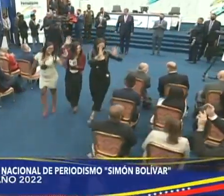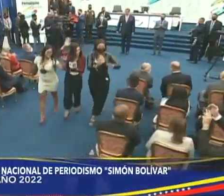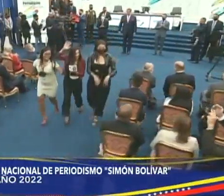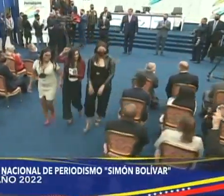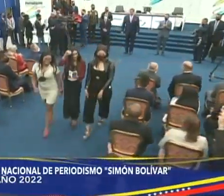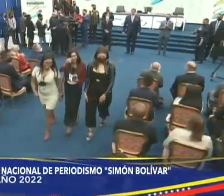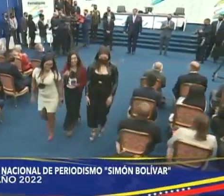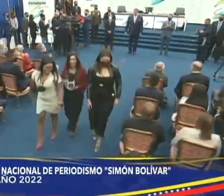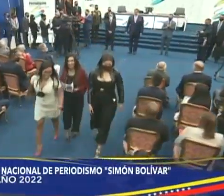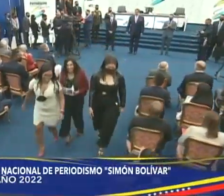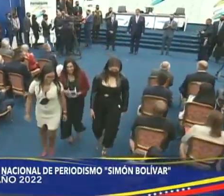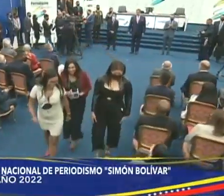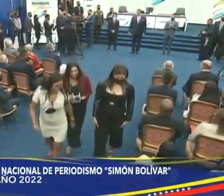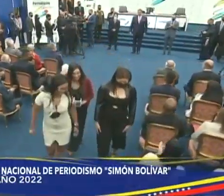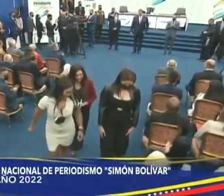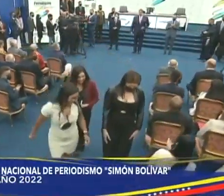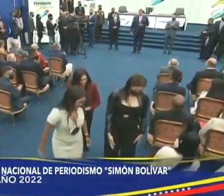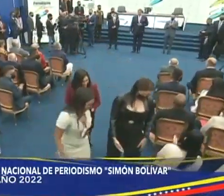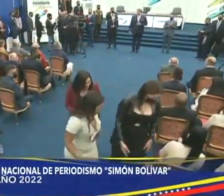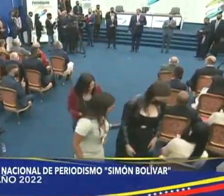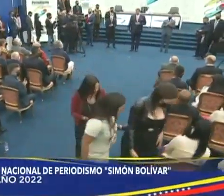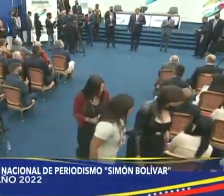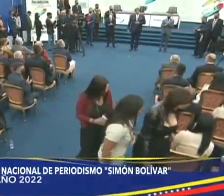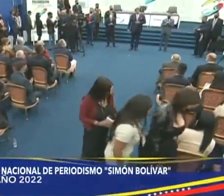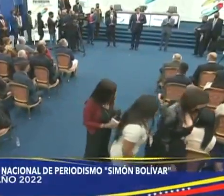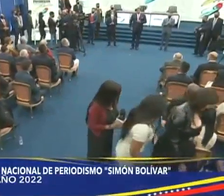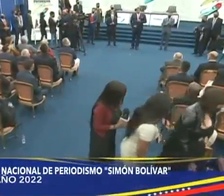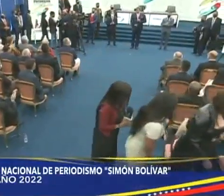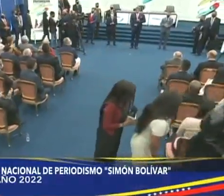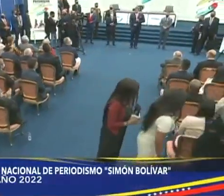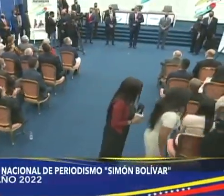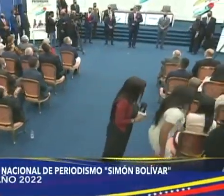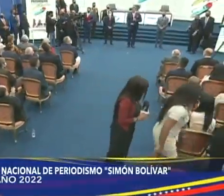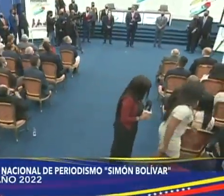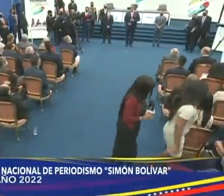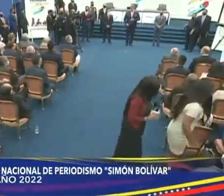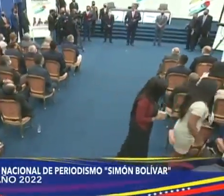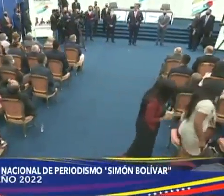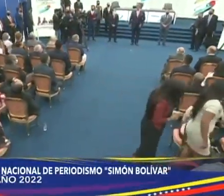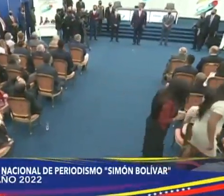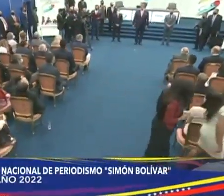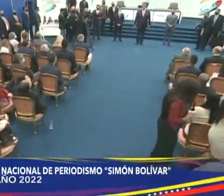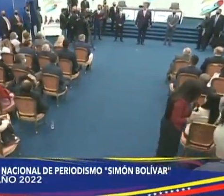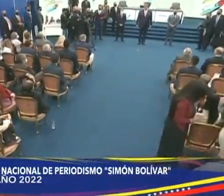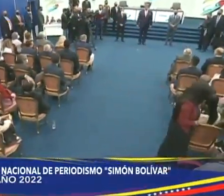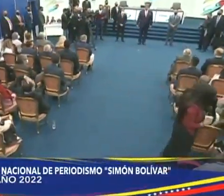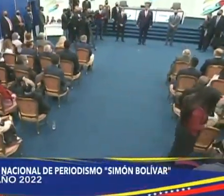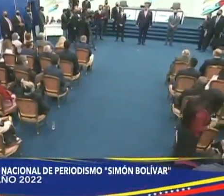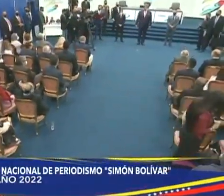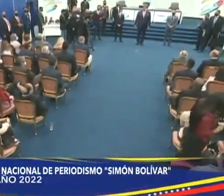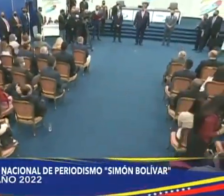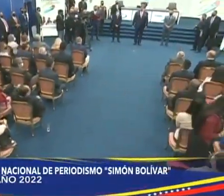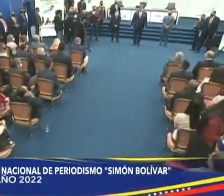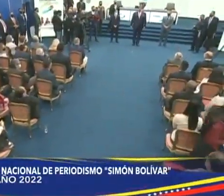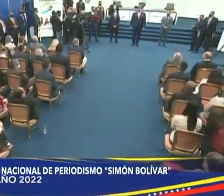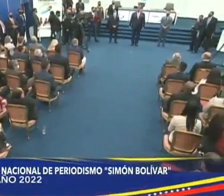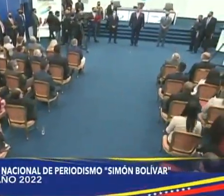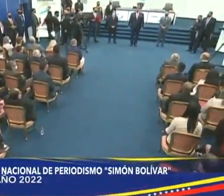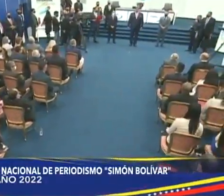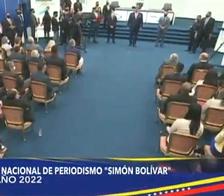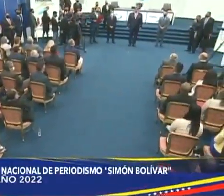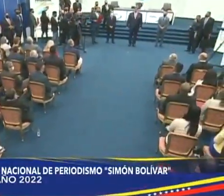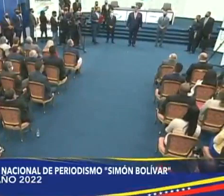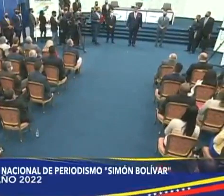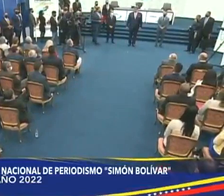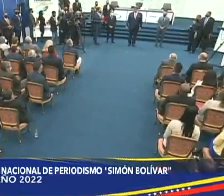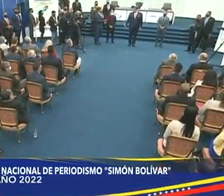el galardón con mucho orgullo. Mención honorífica en periodismo en TikTok. Colectivo de creativos venezolanos